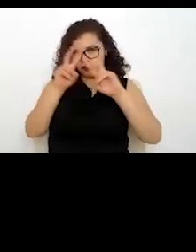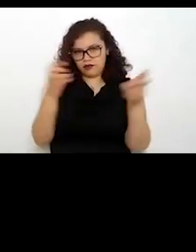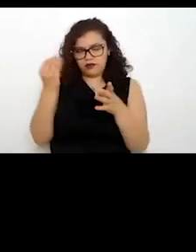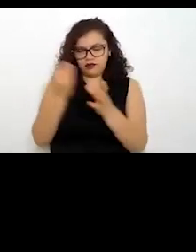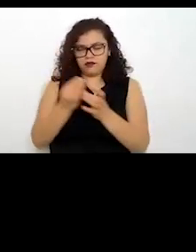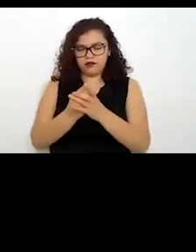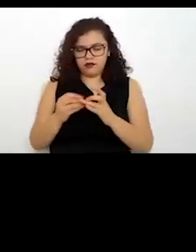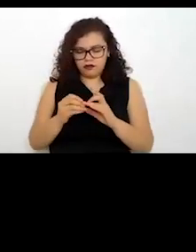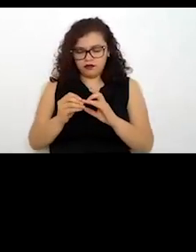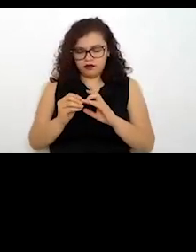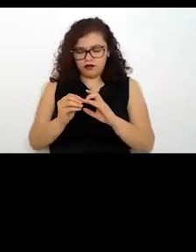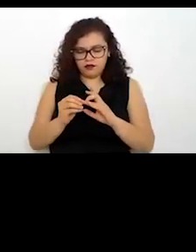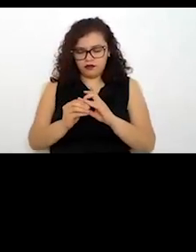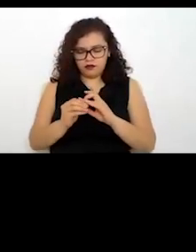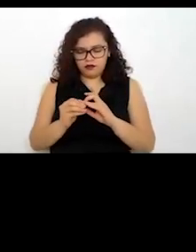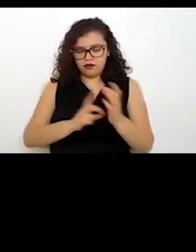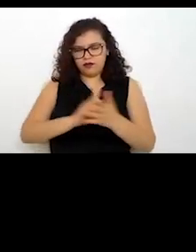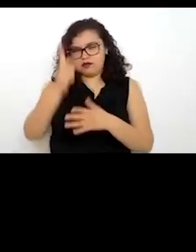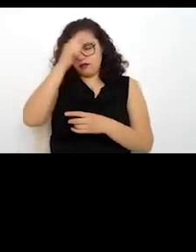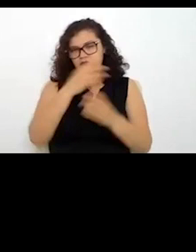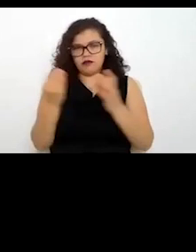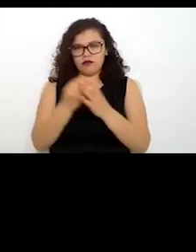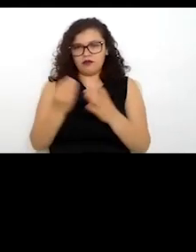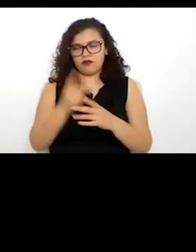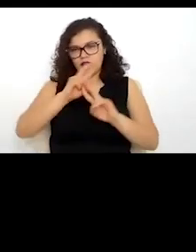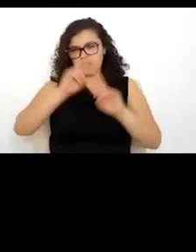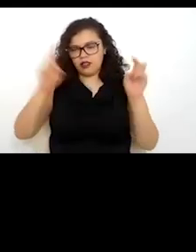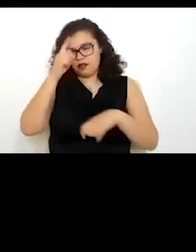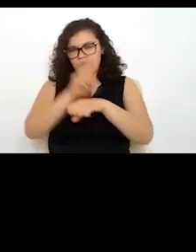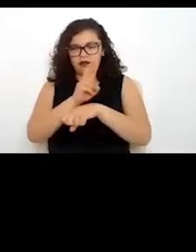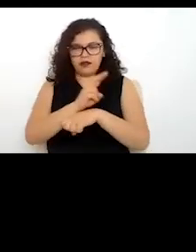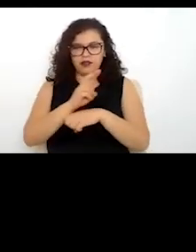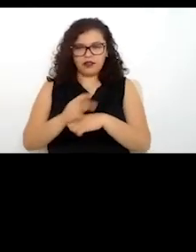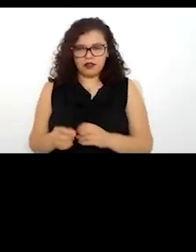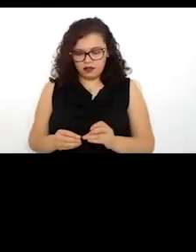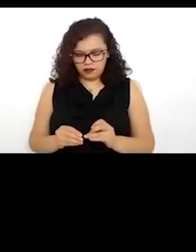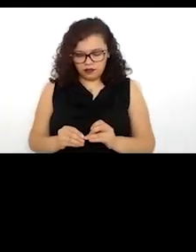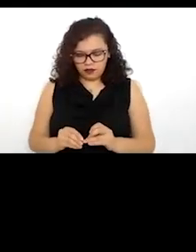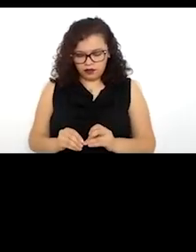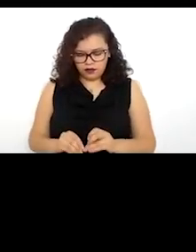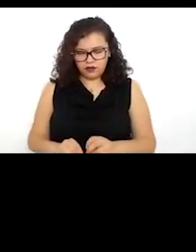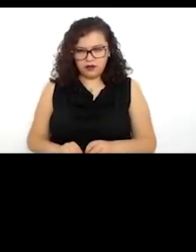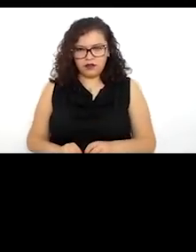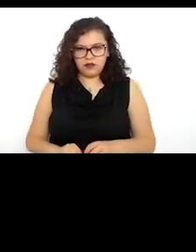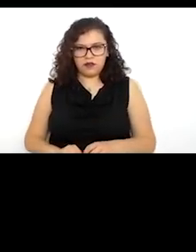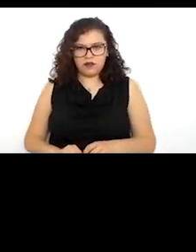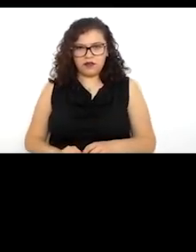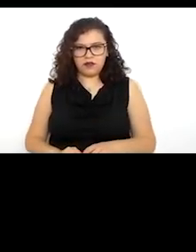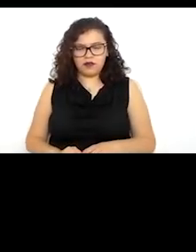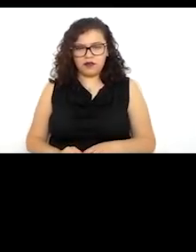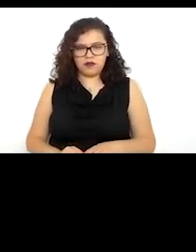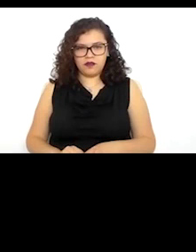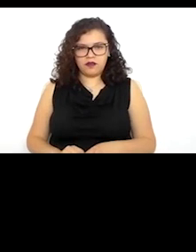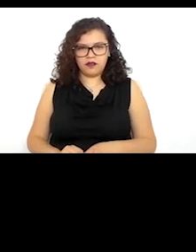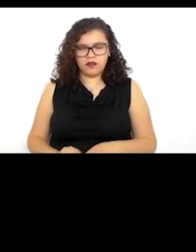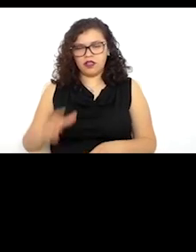este derecho a la privacidad es muy importante justamente por el tema de la vigilancia, debido a que a pesar de que se tiene que acordar un